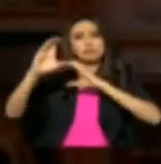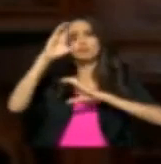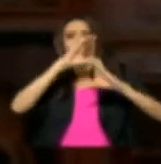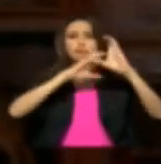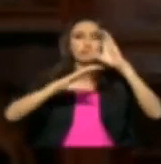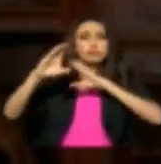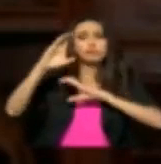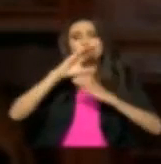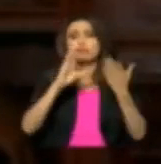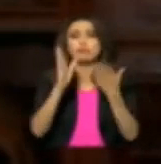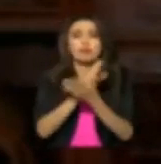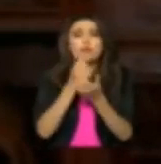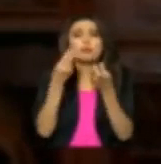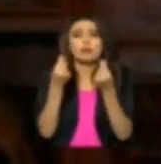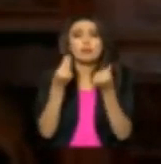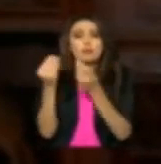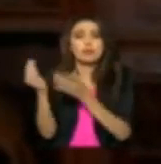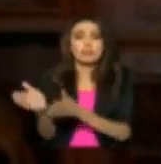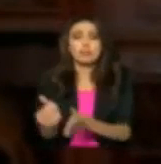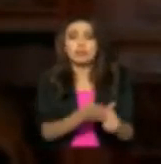recuperando el dinero de la corrupción.